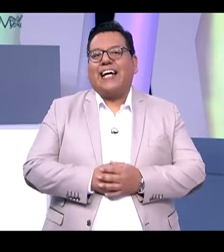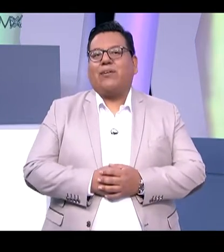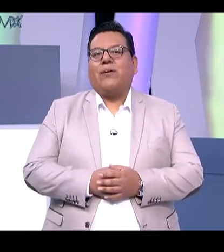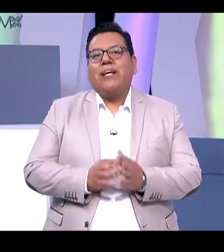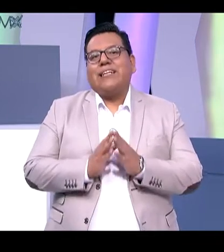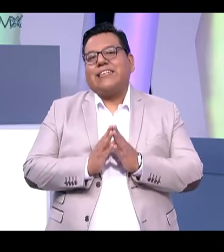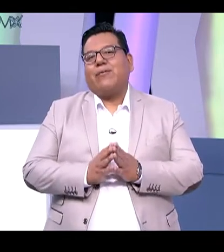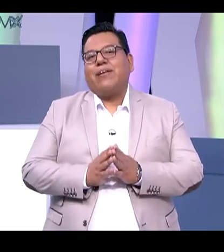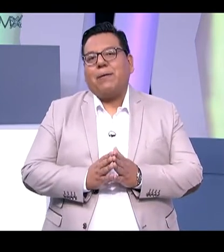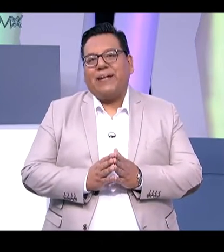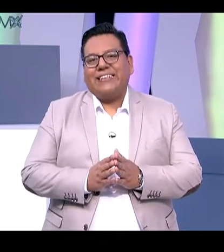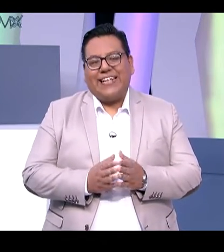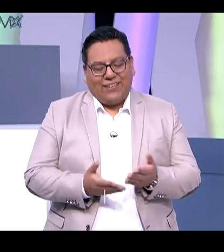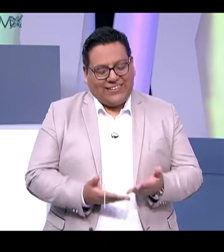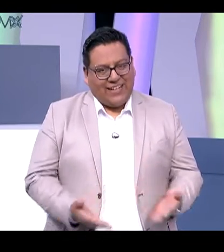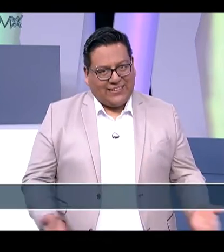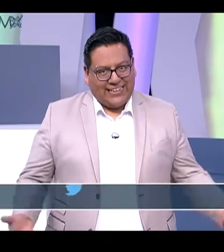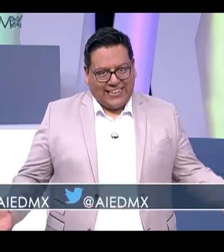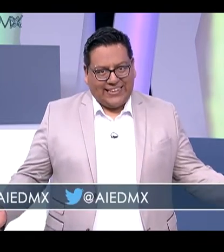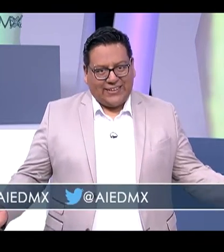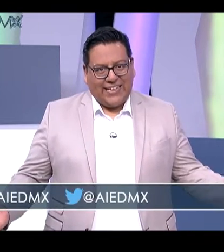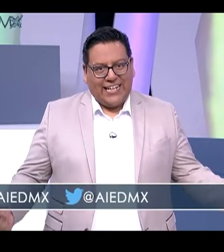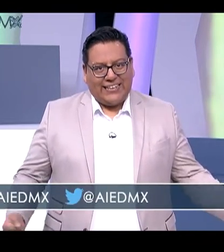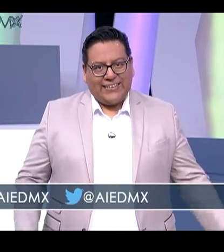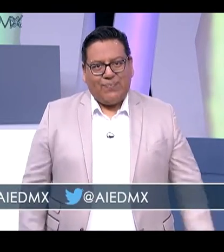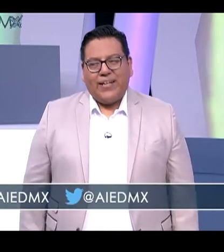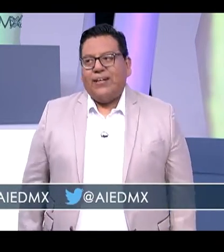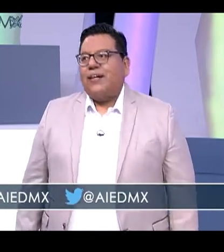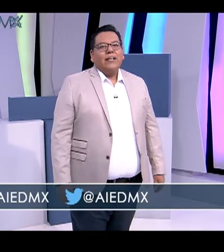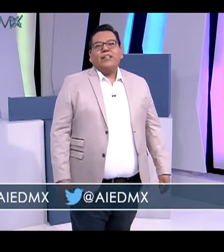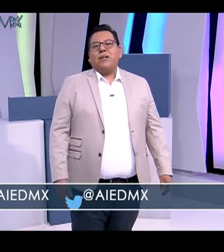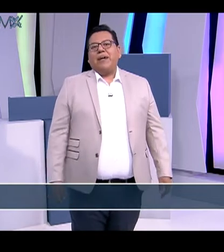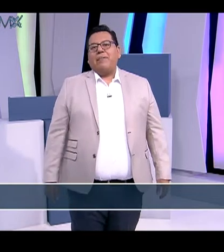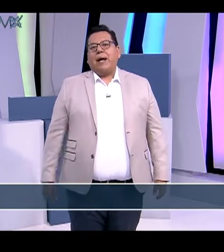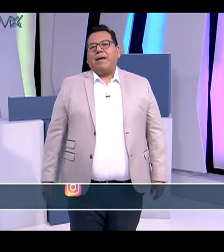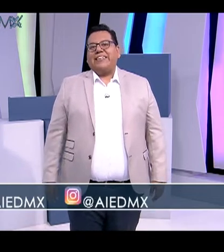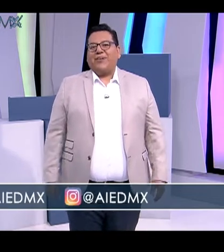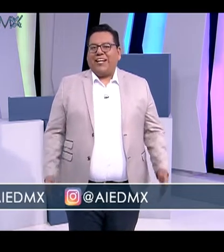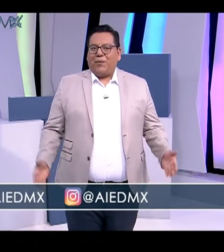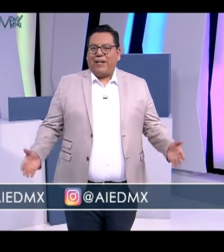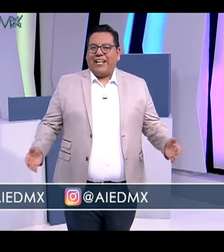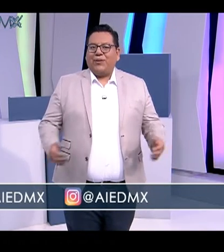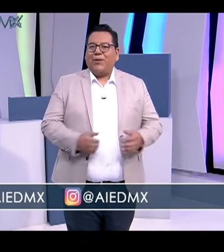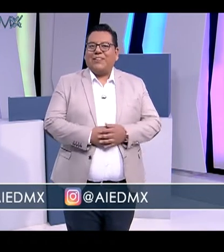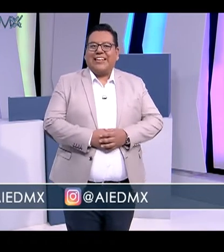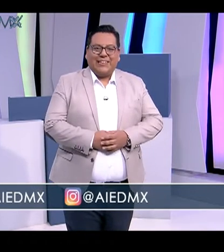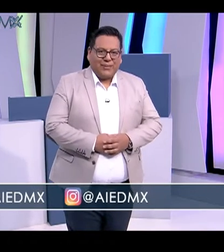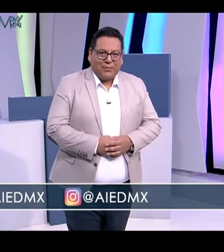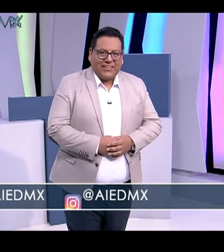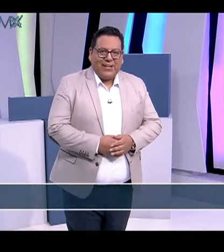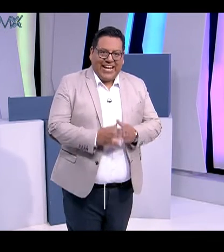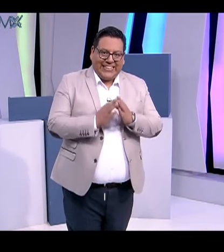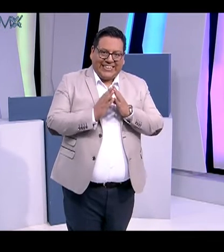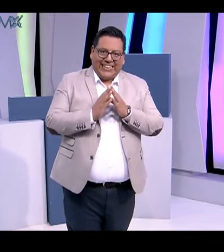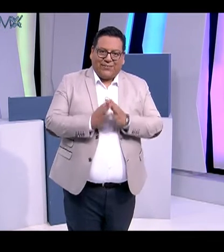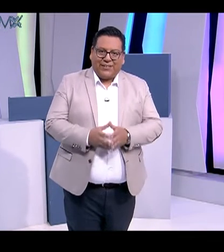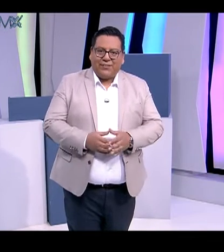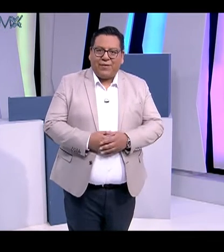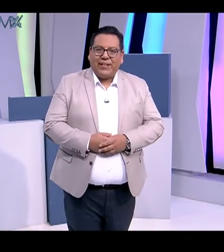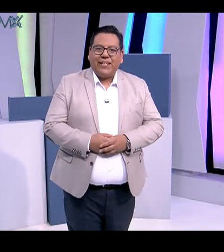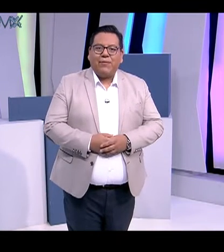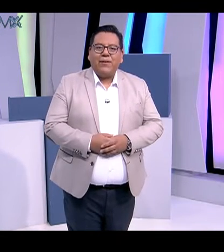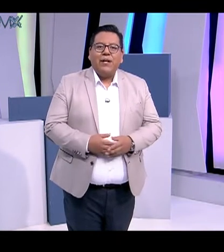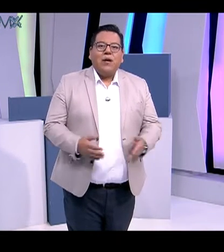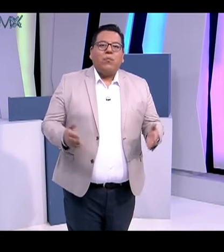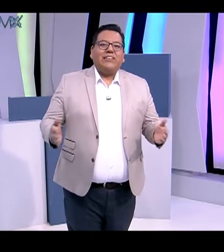en Extracto. Les recuerdo que pueden seguirnos en nuestras redes sociales. Soy Benjamín Aparicio y en nombre de todos los que hacemos posible este